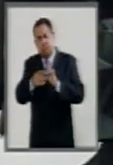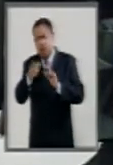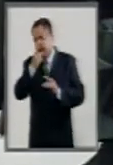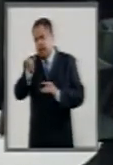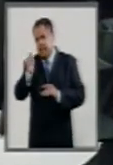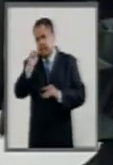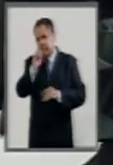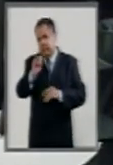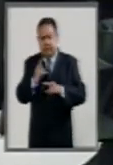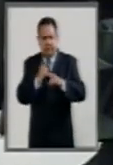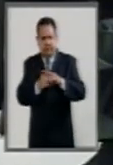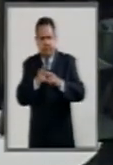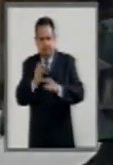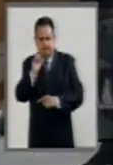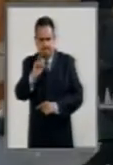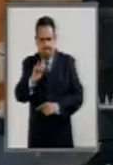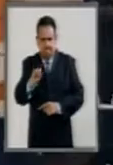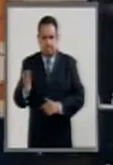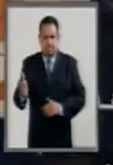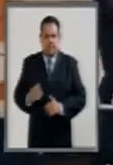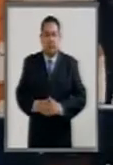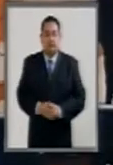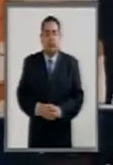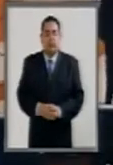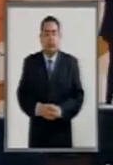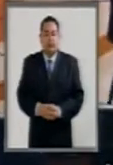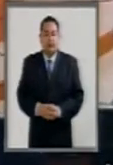favor del dictamen.